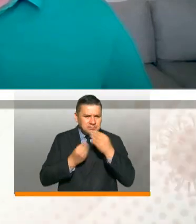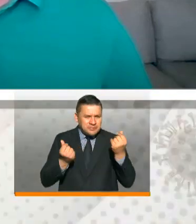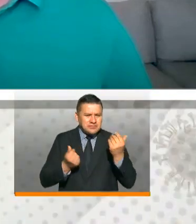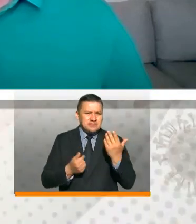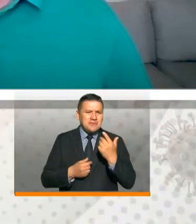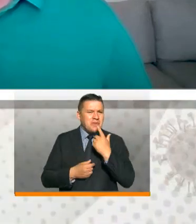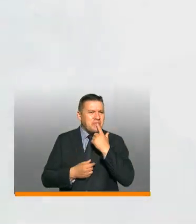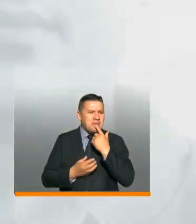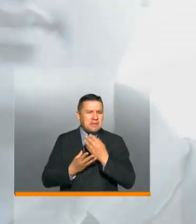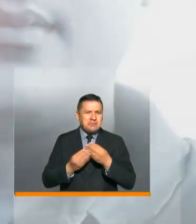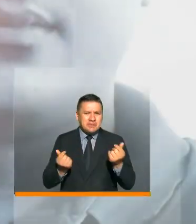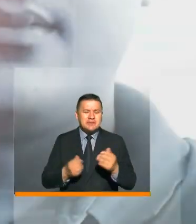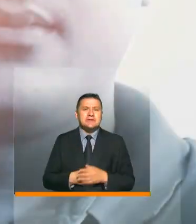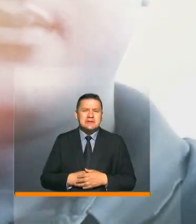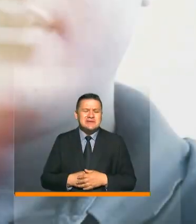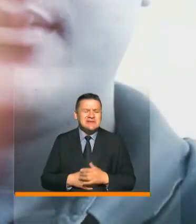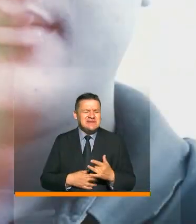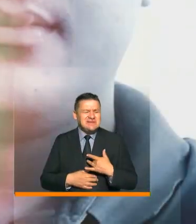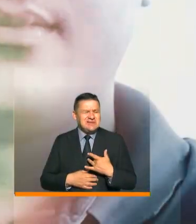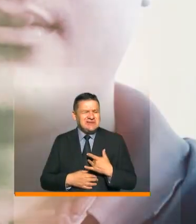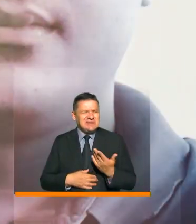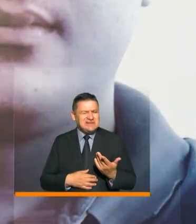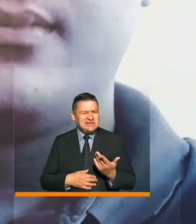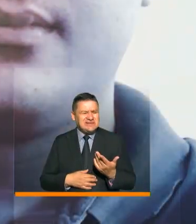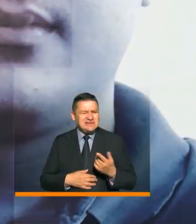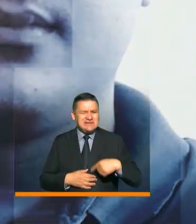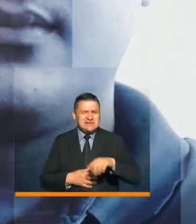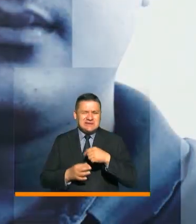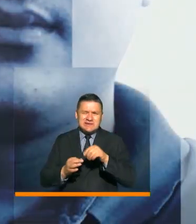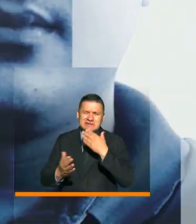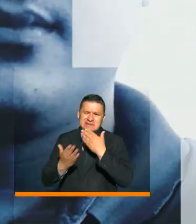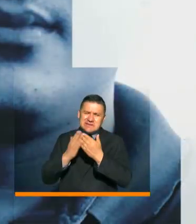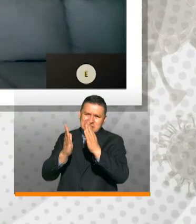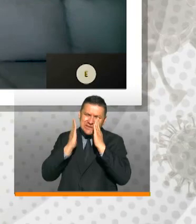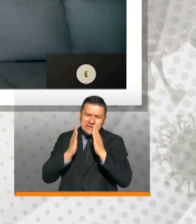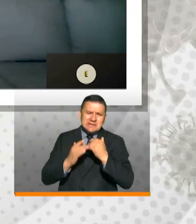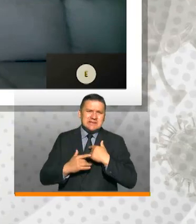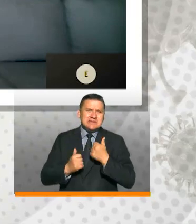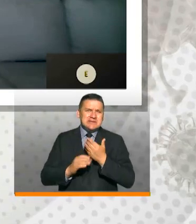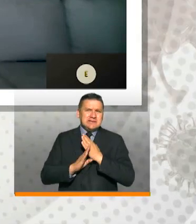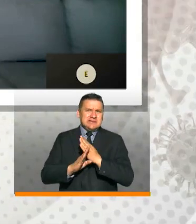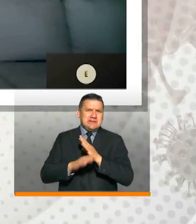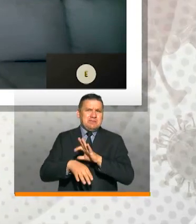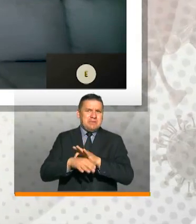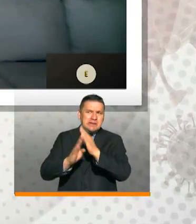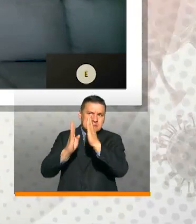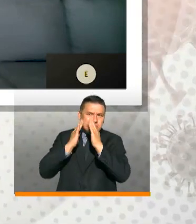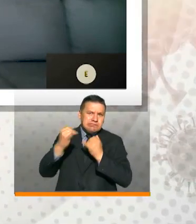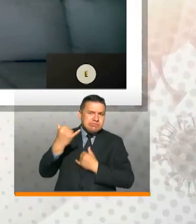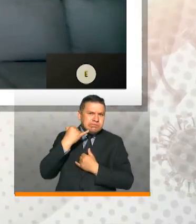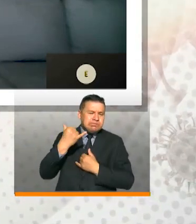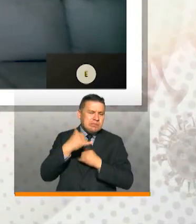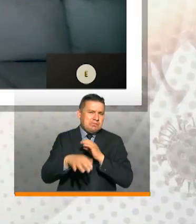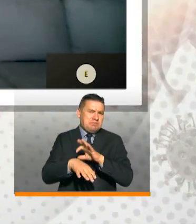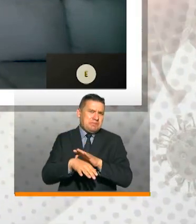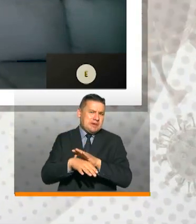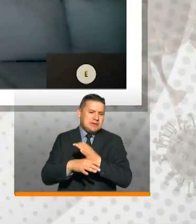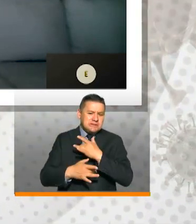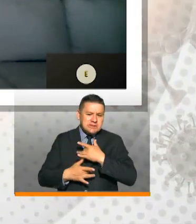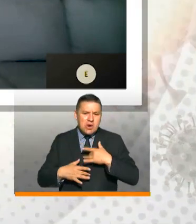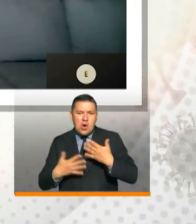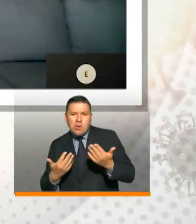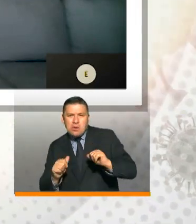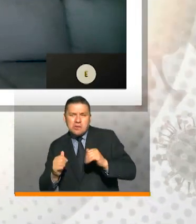y del gusto. Sintió seguridad gracias a la atención médica. Todo el tiempo pendiente de mi